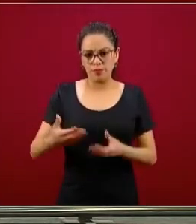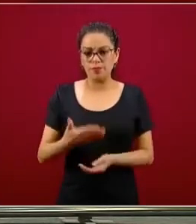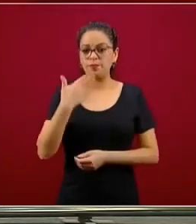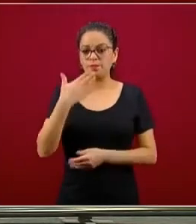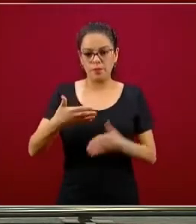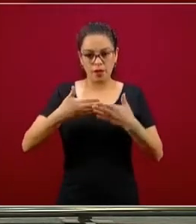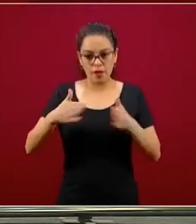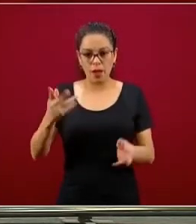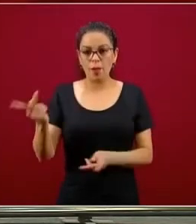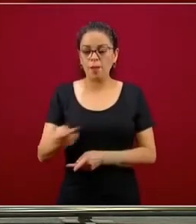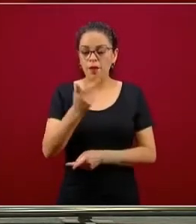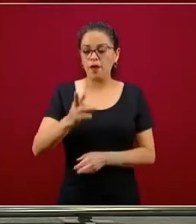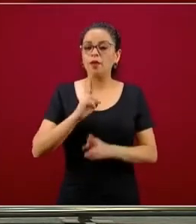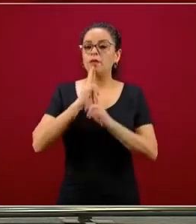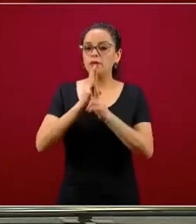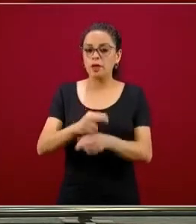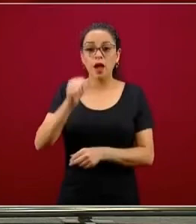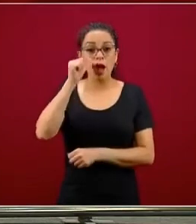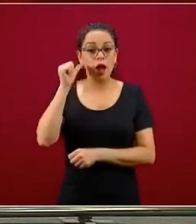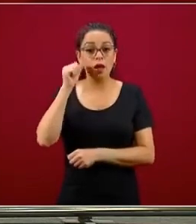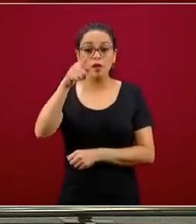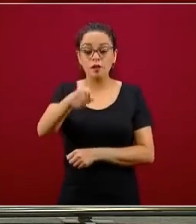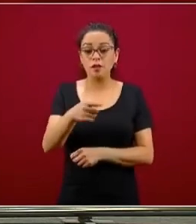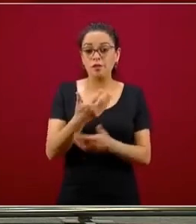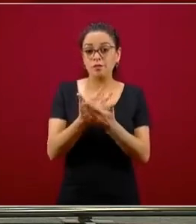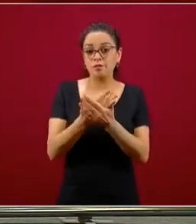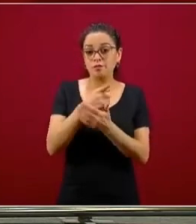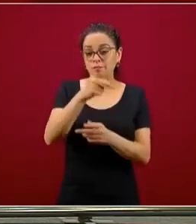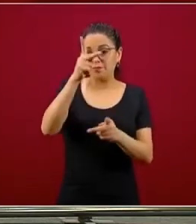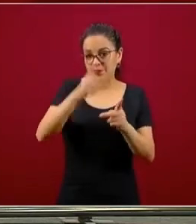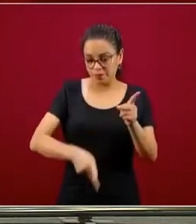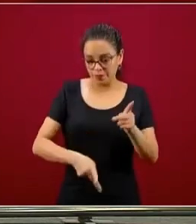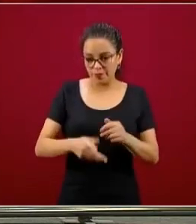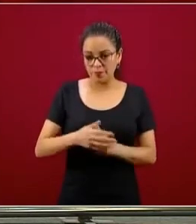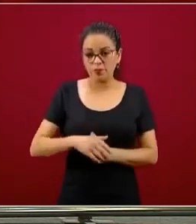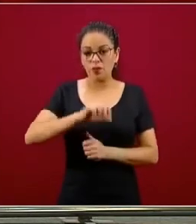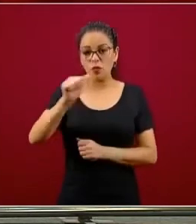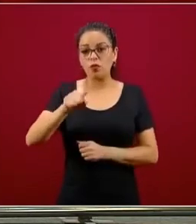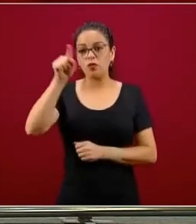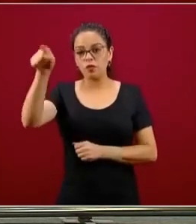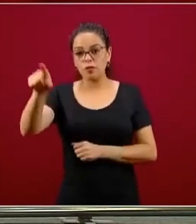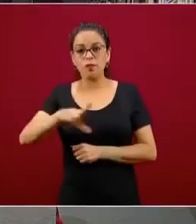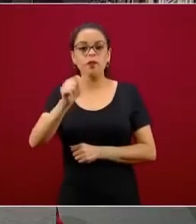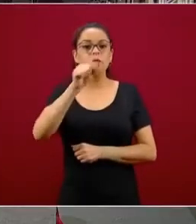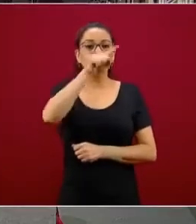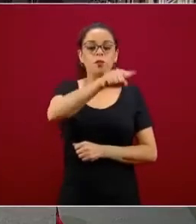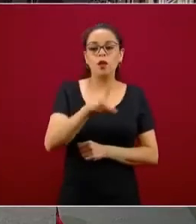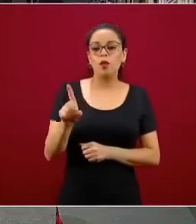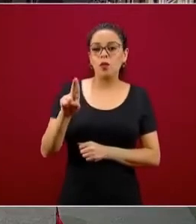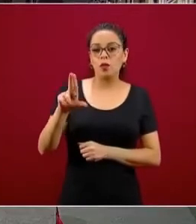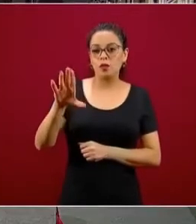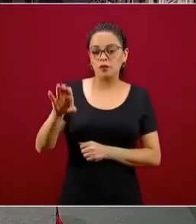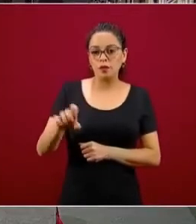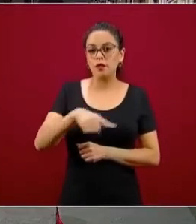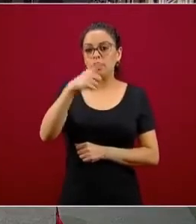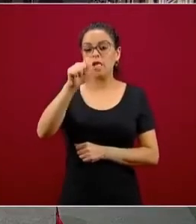preguntas y respuestas. Usted quedó pendiente ayer y luego nos vamos por acá. Dulce,